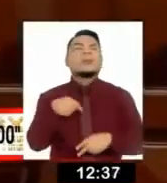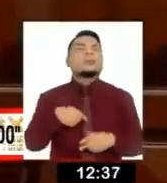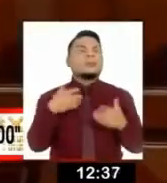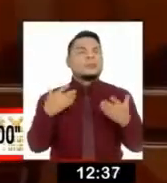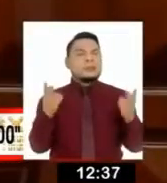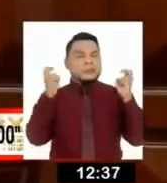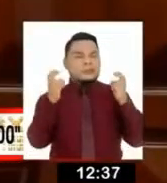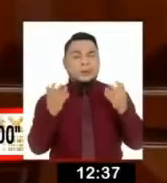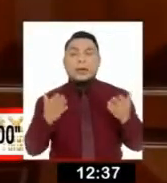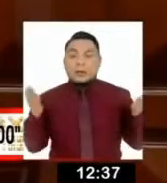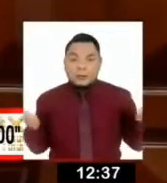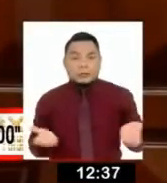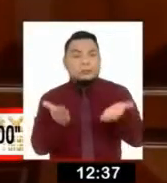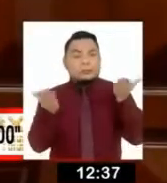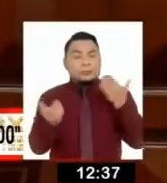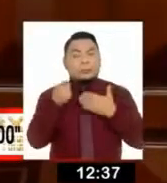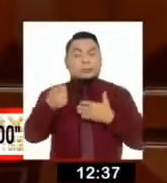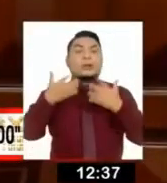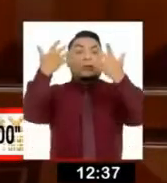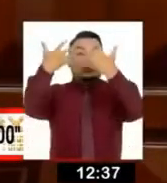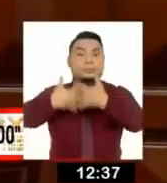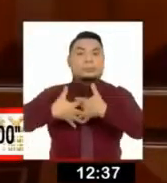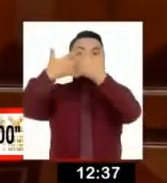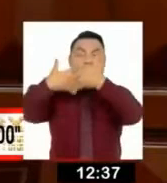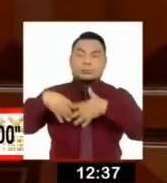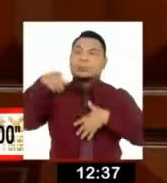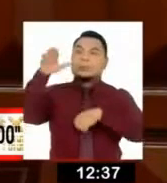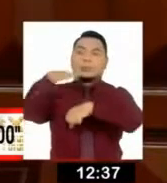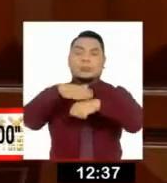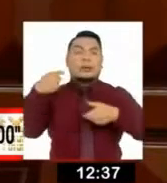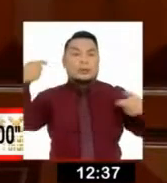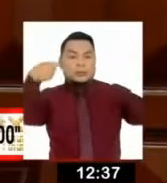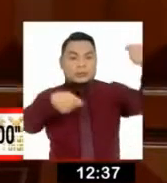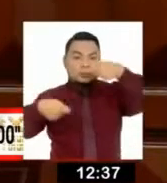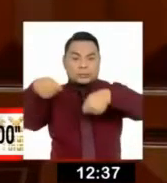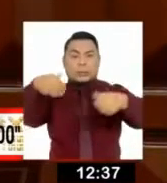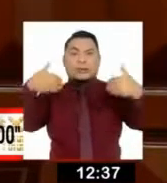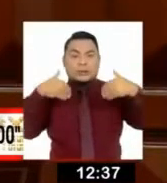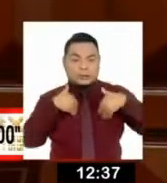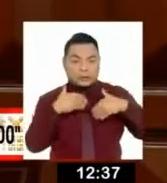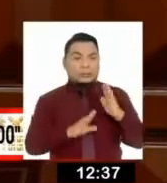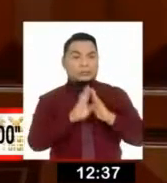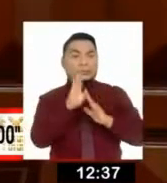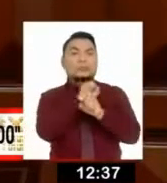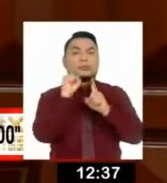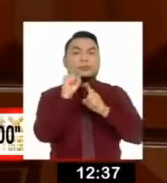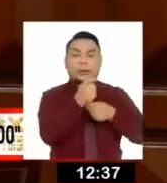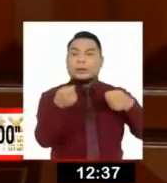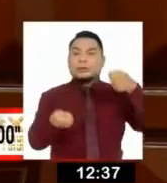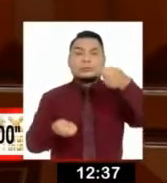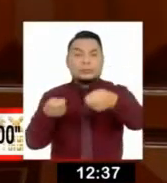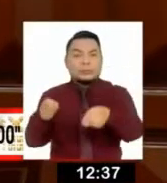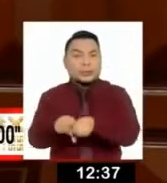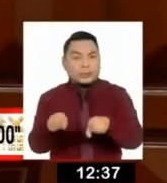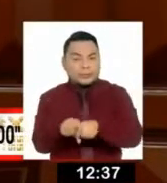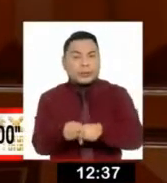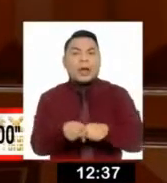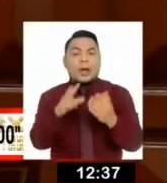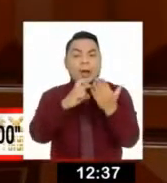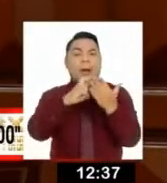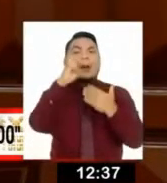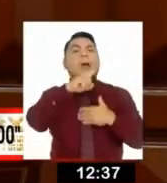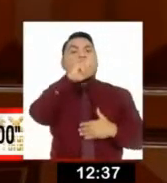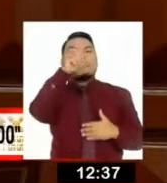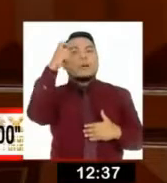Promoveremos y reconoceremos a las industrias e inversiones que tengan rentabilidad social, con políticas